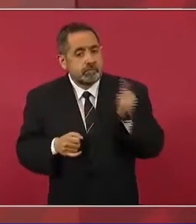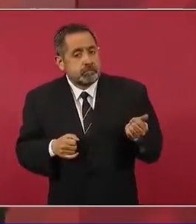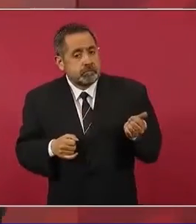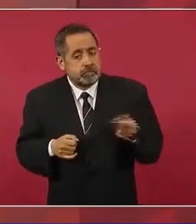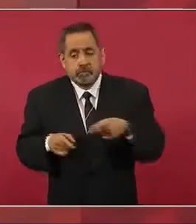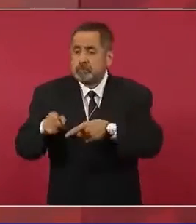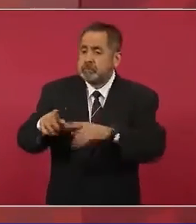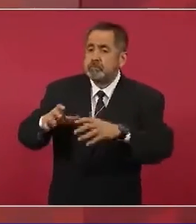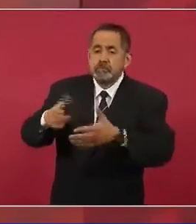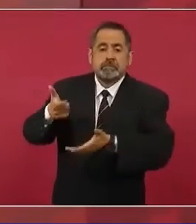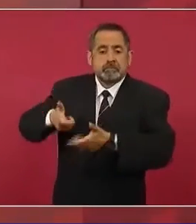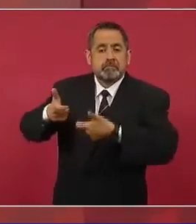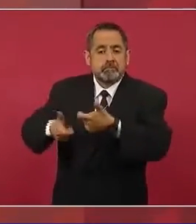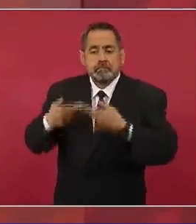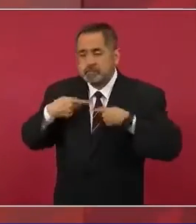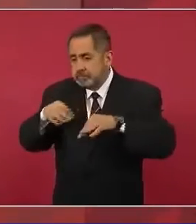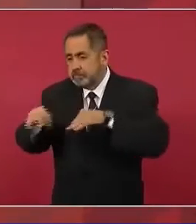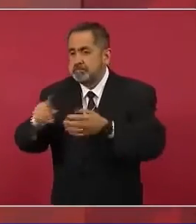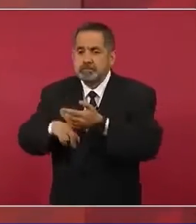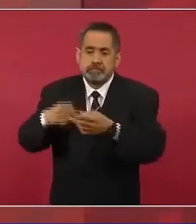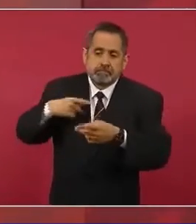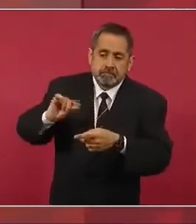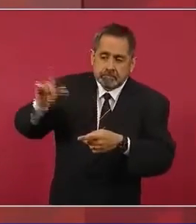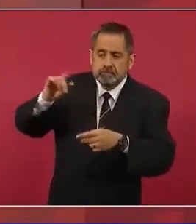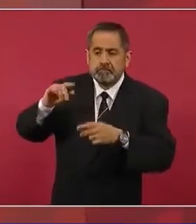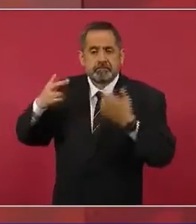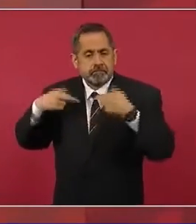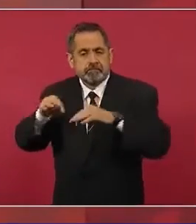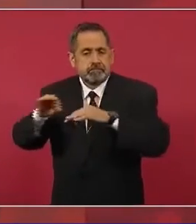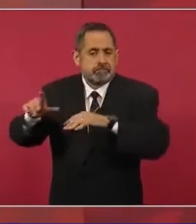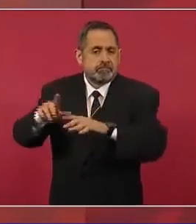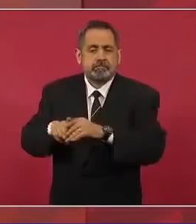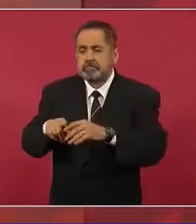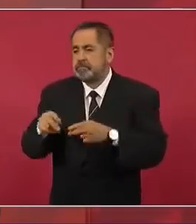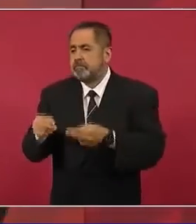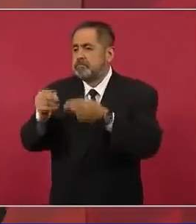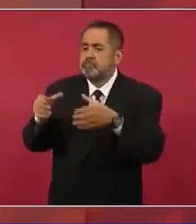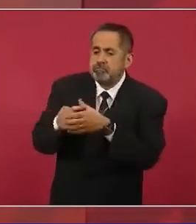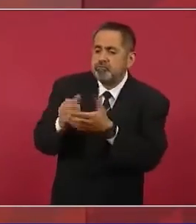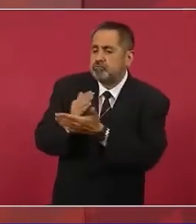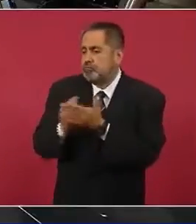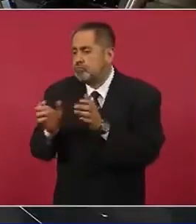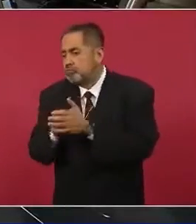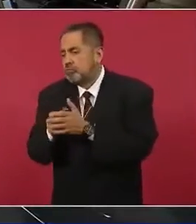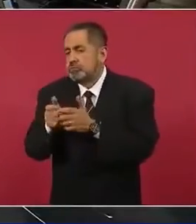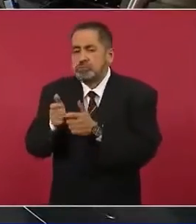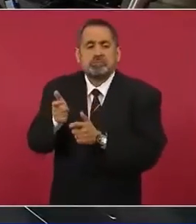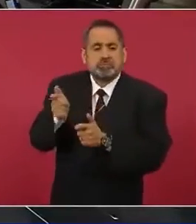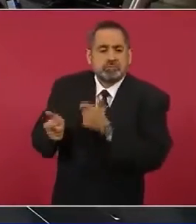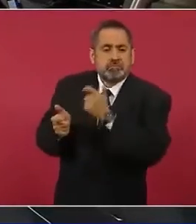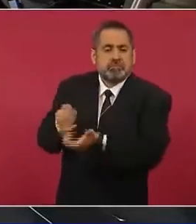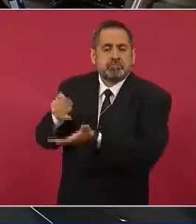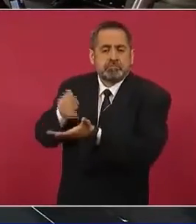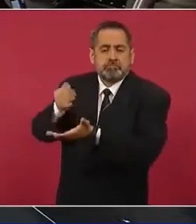los obreros los profesionales dos pequeños medianos empresarios pequeños medianos